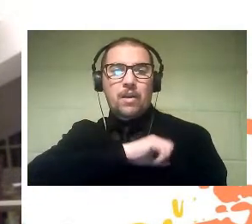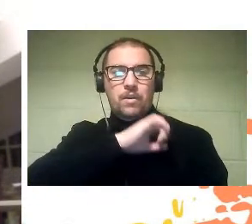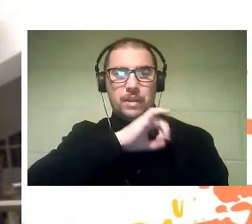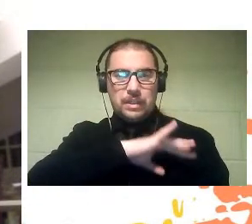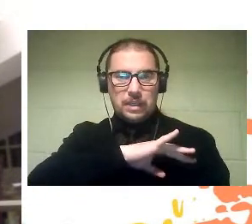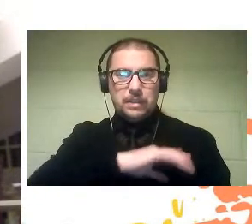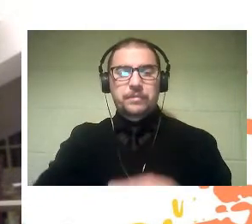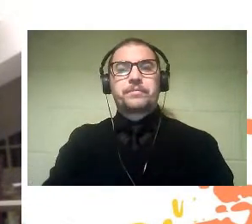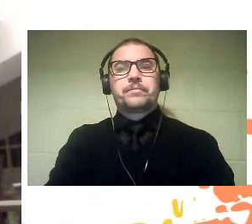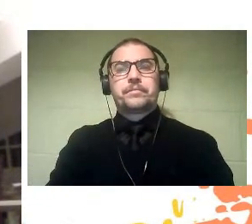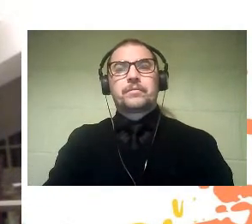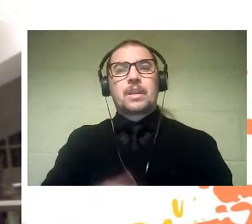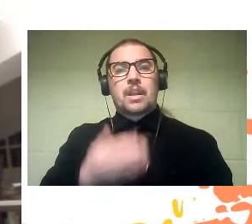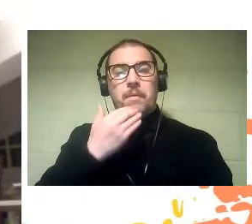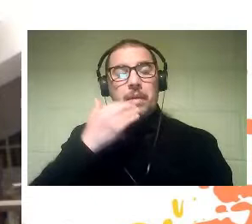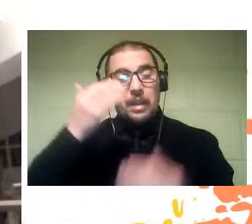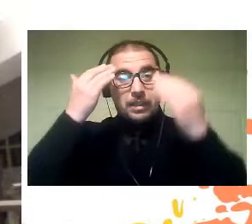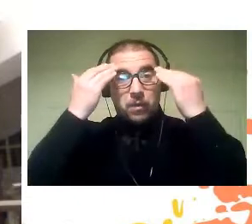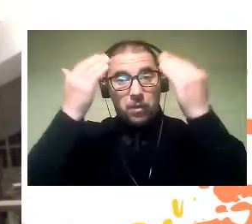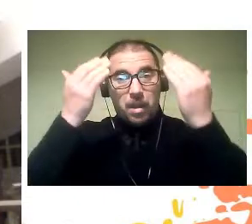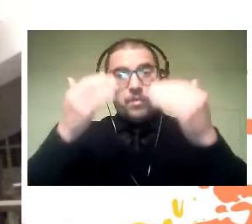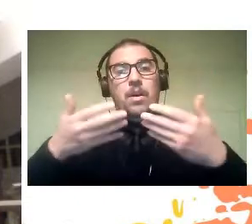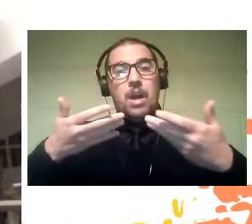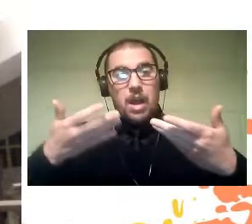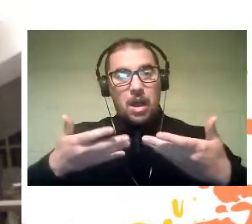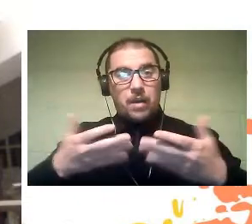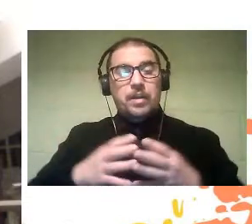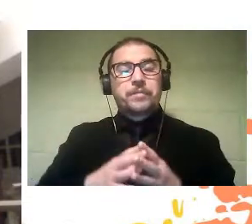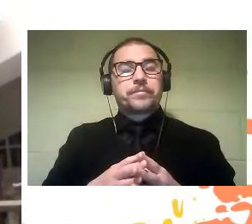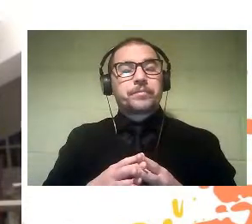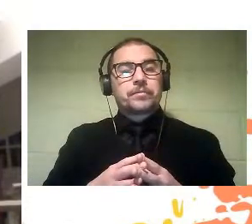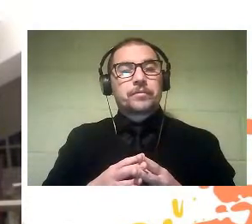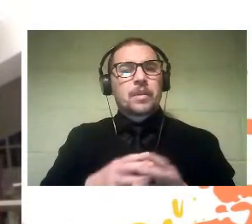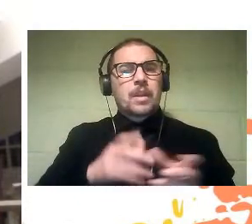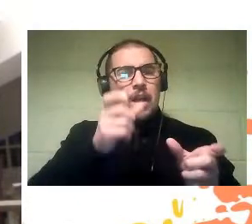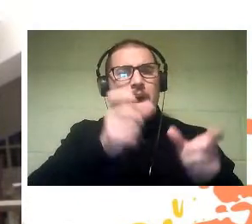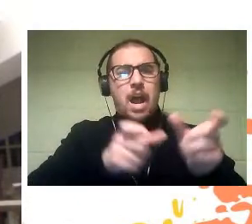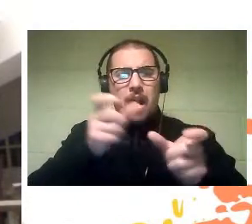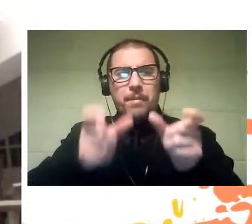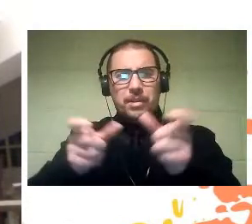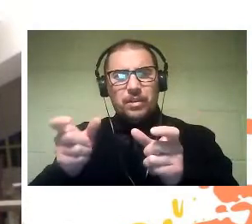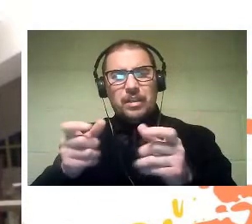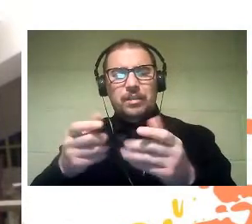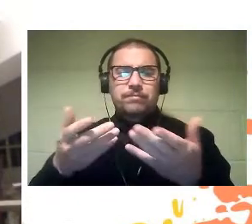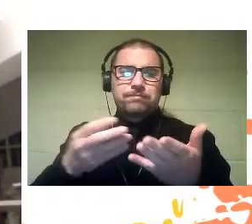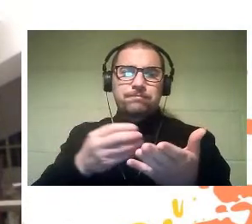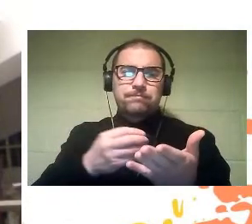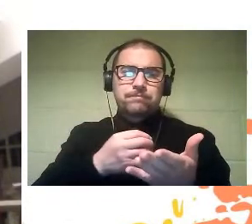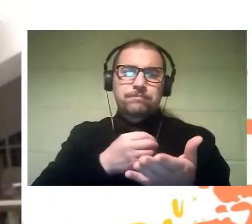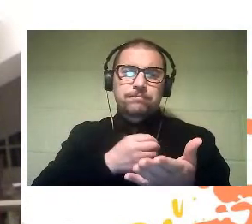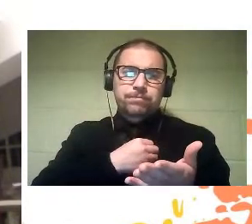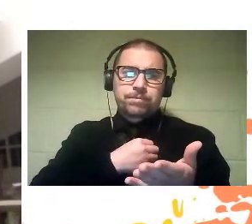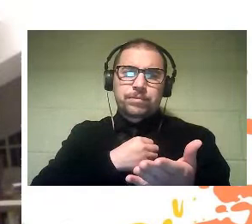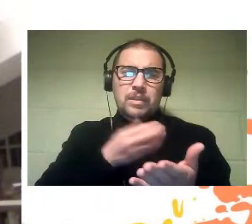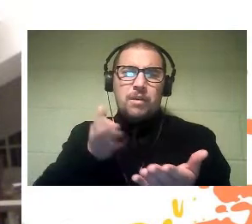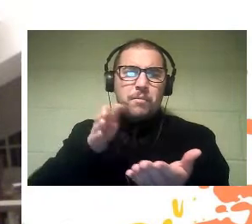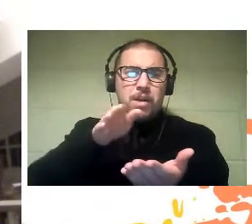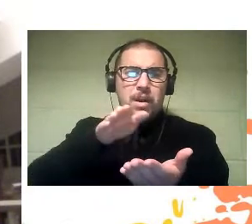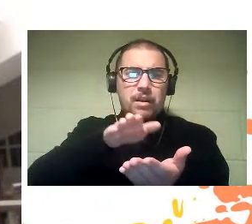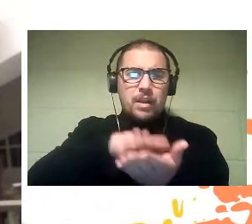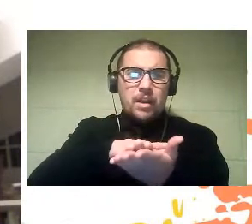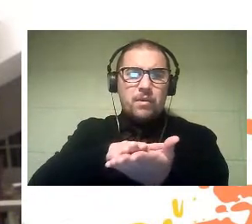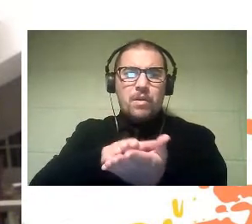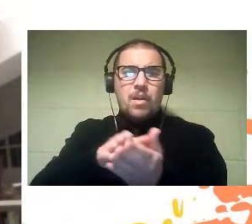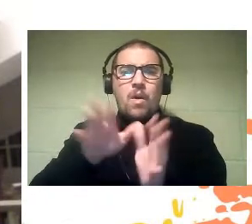saludar, como es la costumbre, en este espacio a las personas que perdieron un ser querido por el